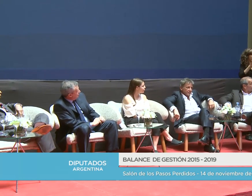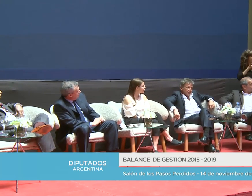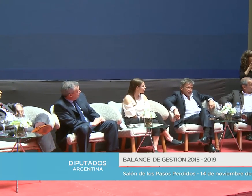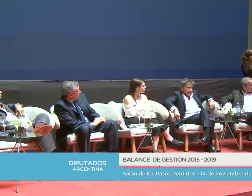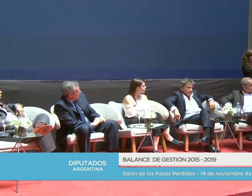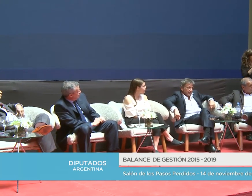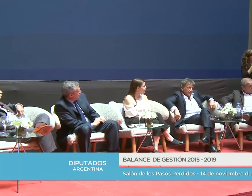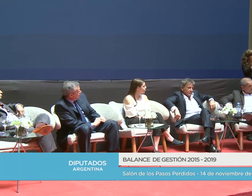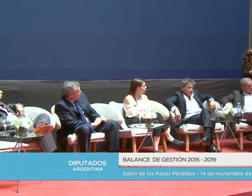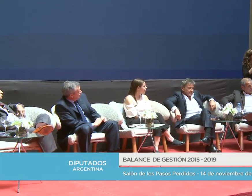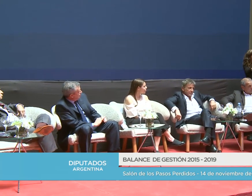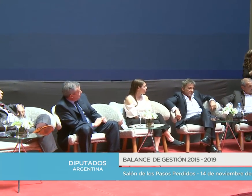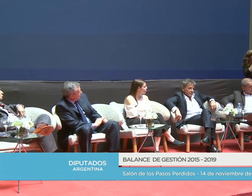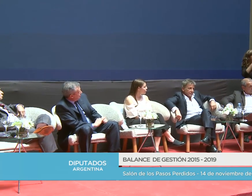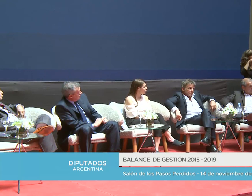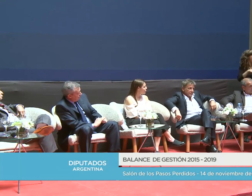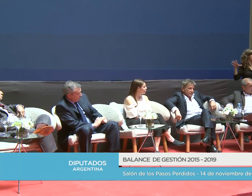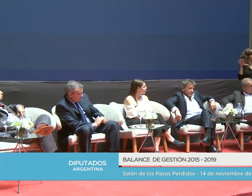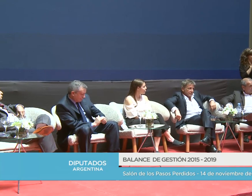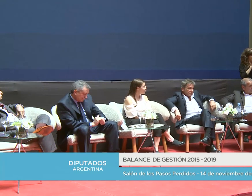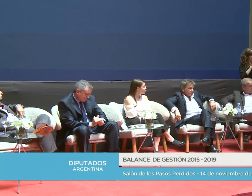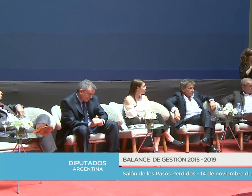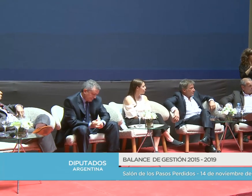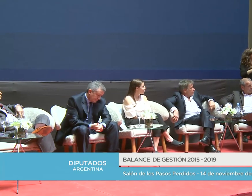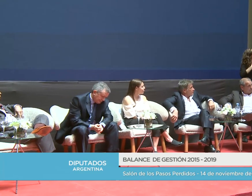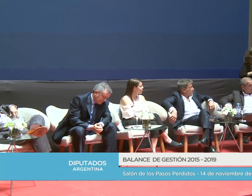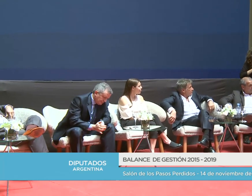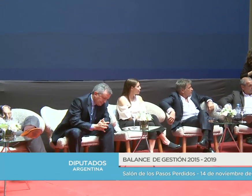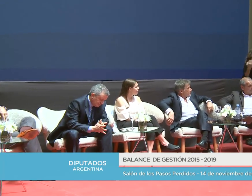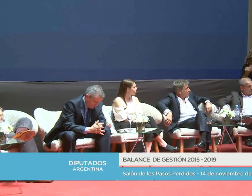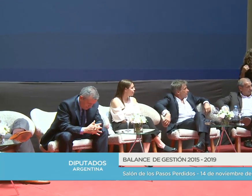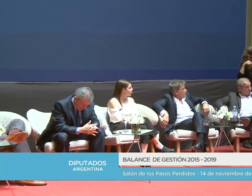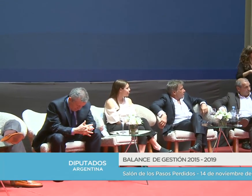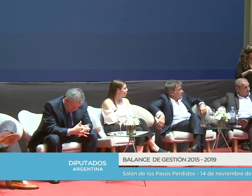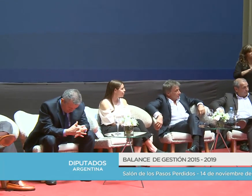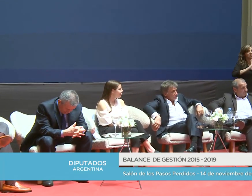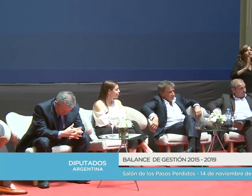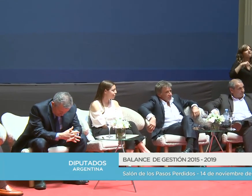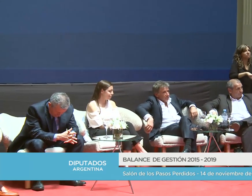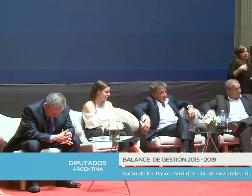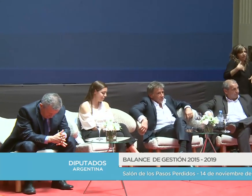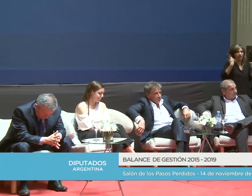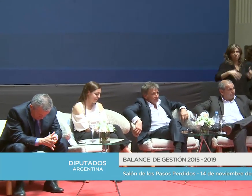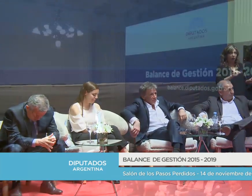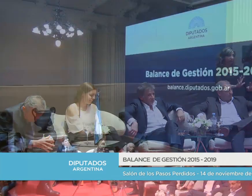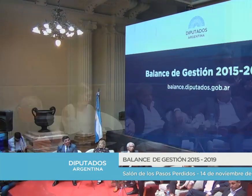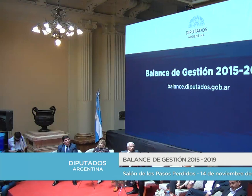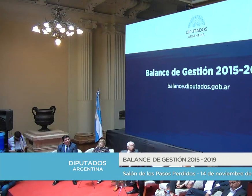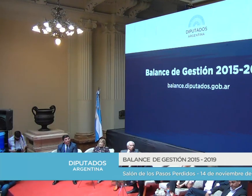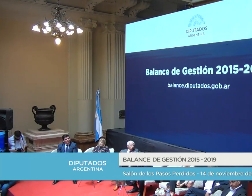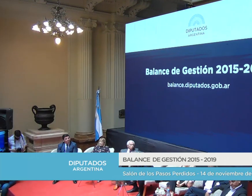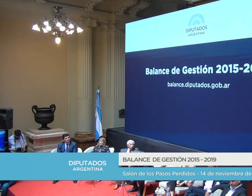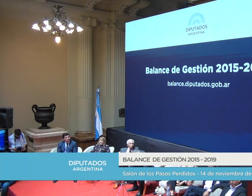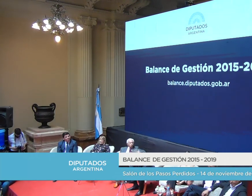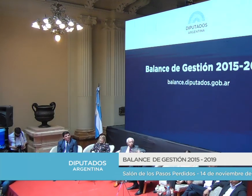que terminemos así. Es fantástico que terminemos así. No es común que terminemos así. No es común que terminemos